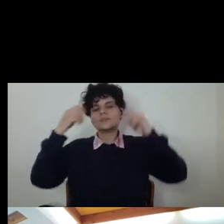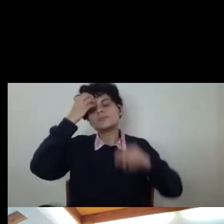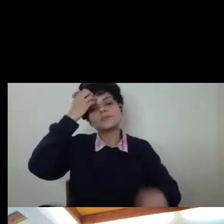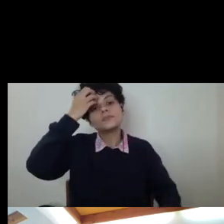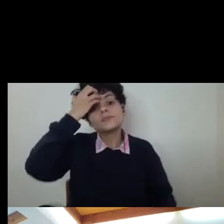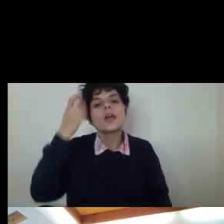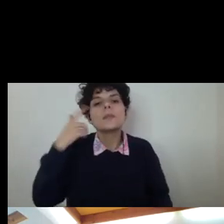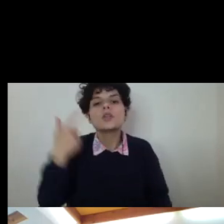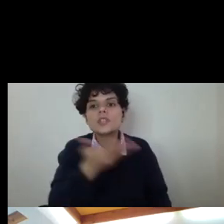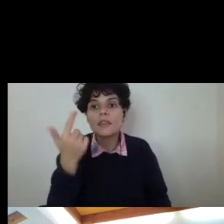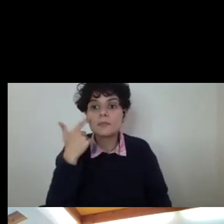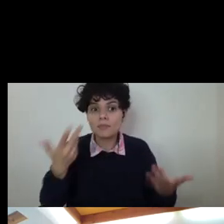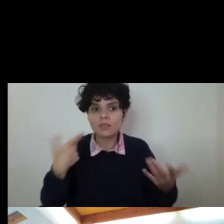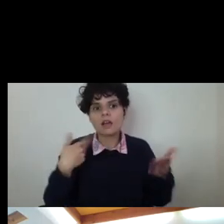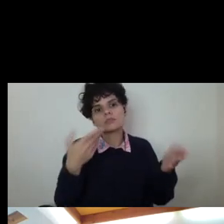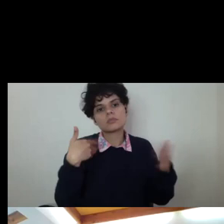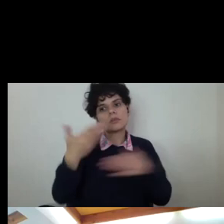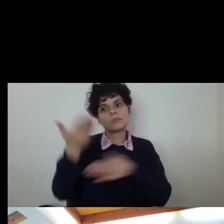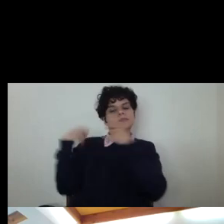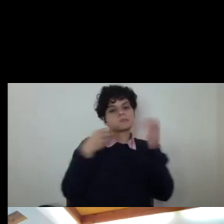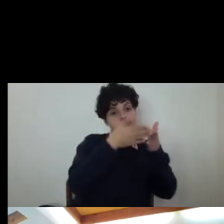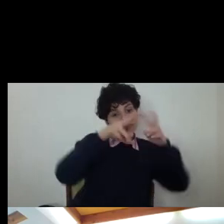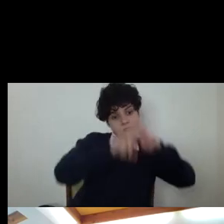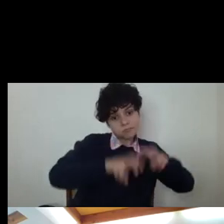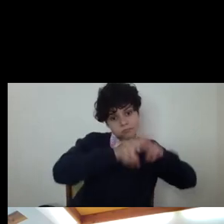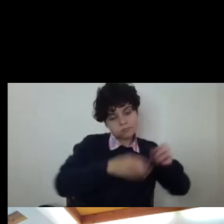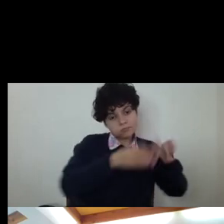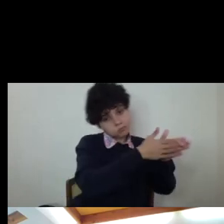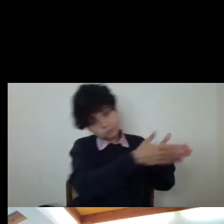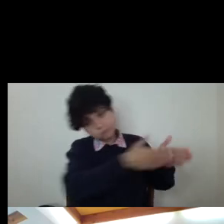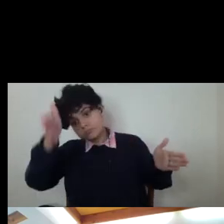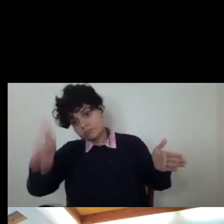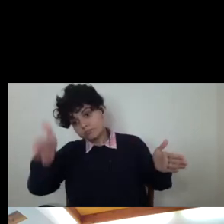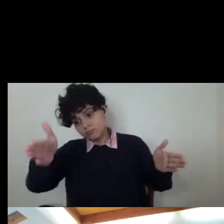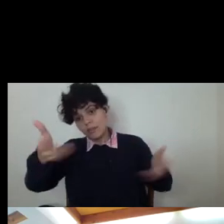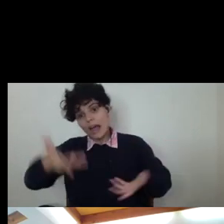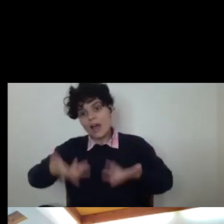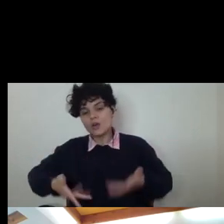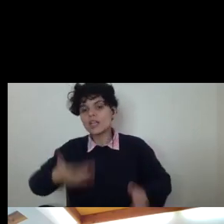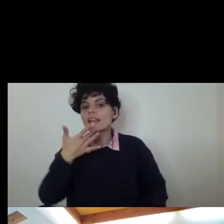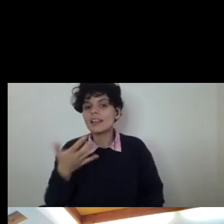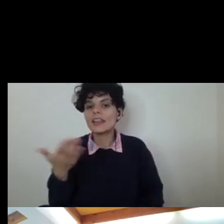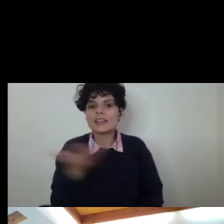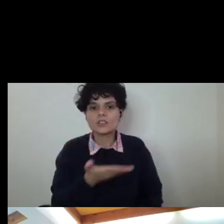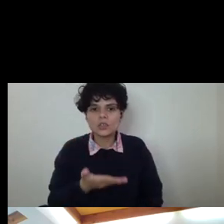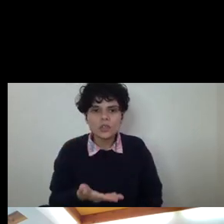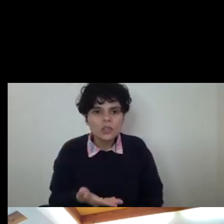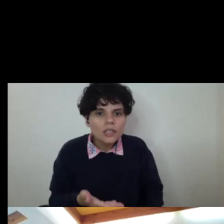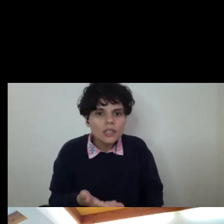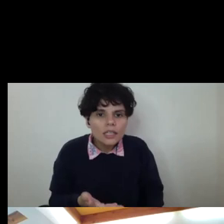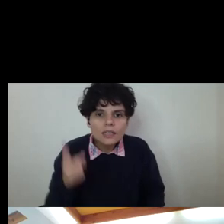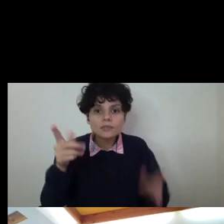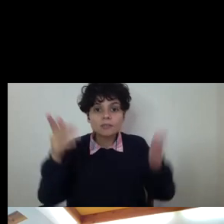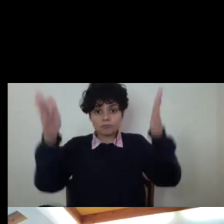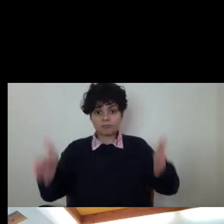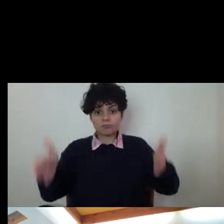una revisión actual, van a encontrar que lo que se dice, lo que se presenta, lo que está a la izquierda de esta figura, en